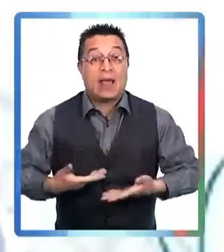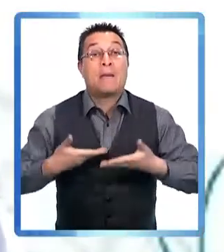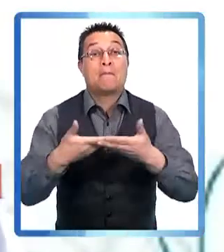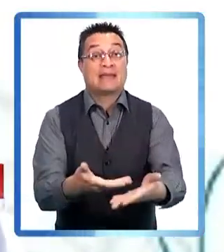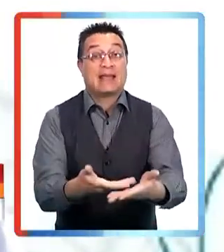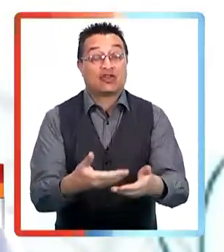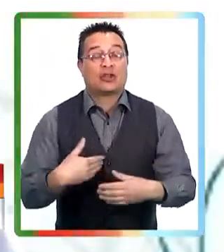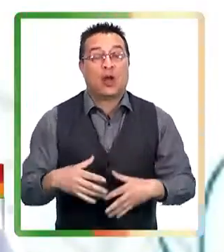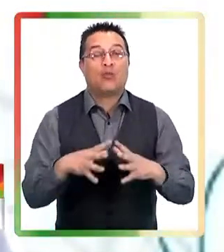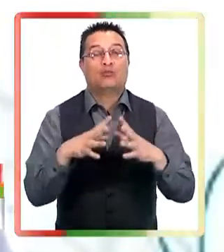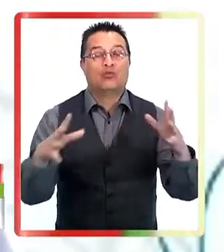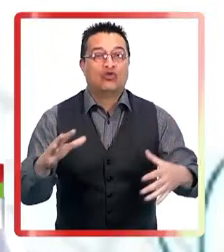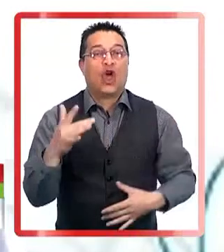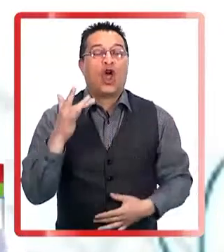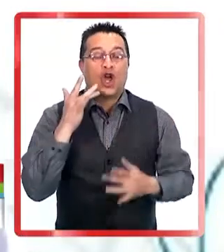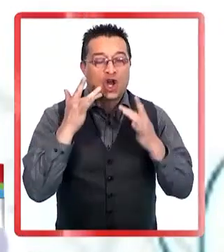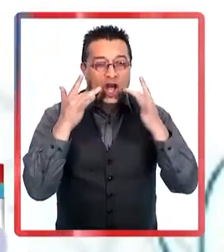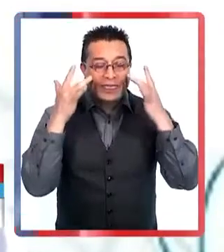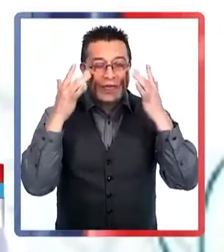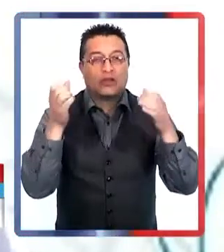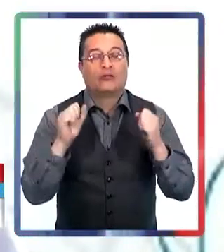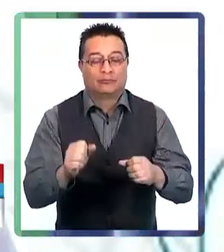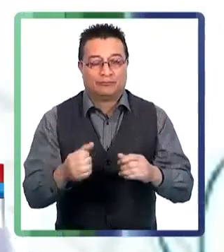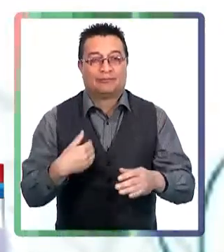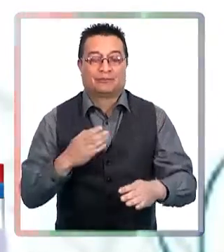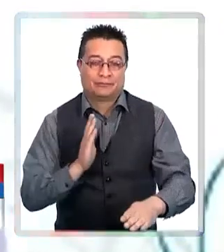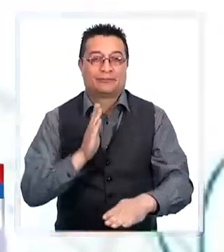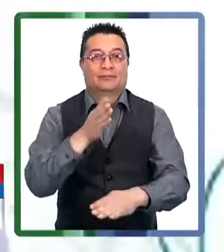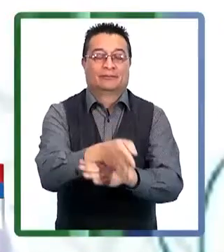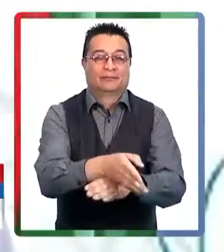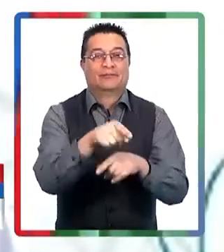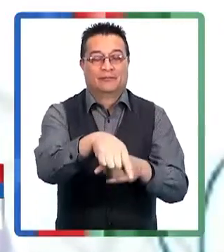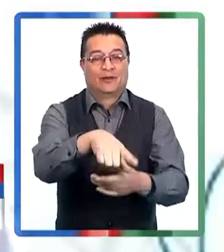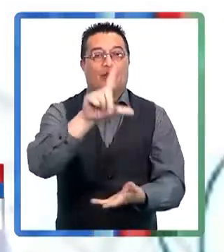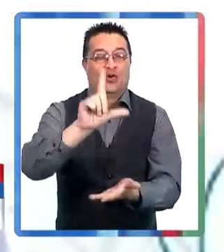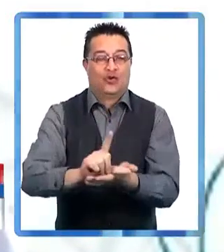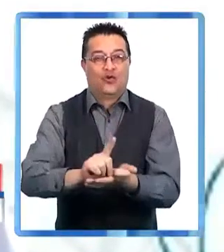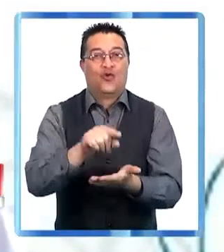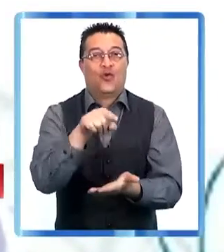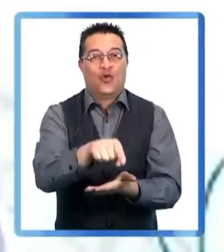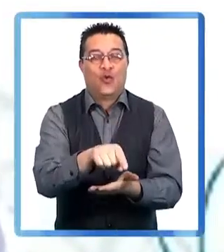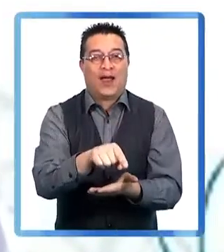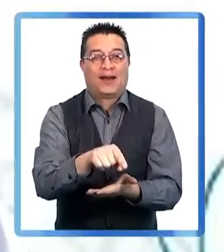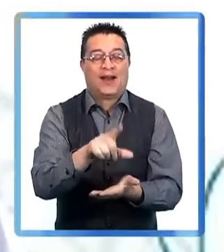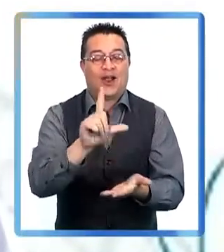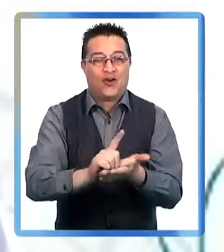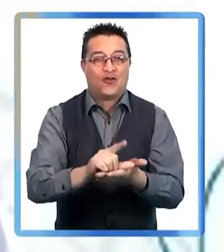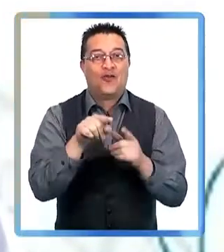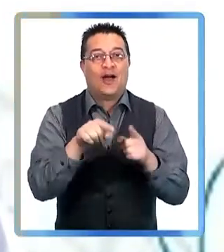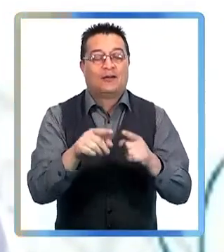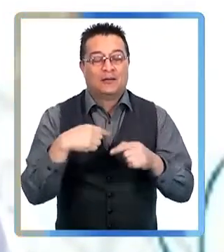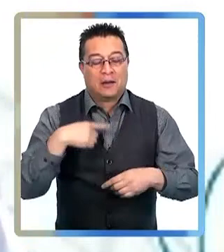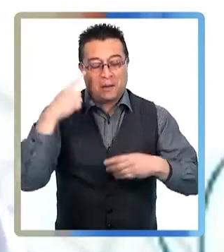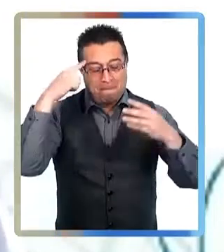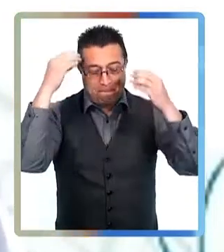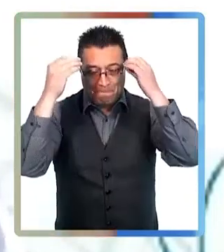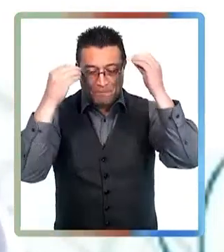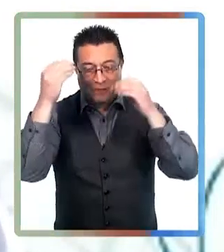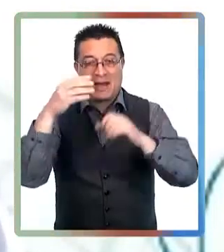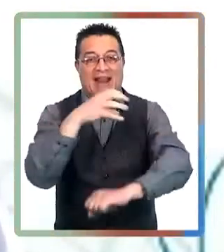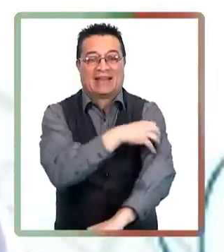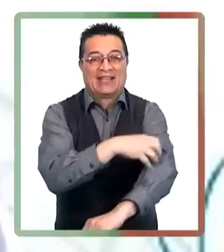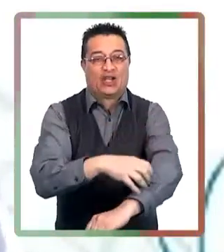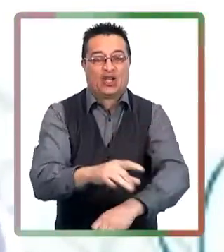por la invitación y muy contento de estar en un evento que está pensado en